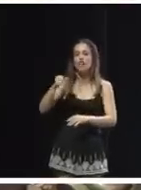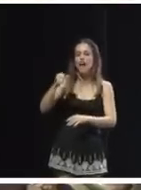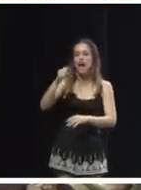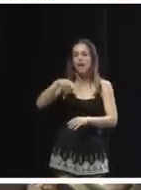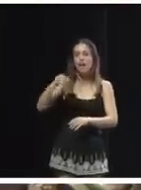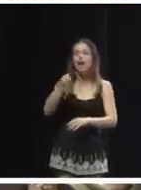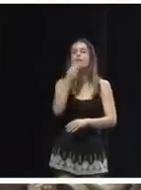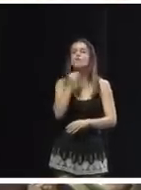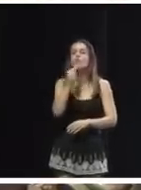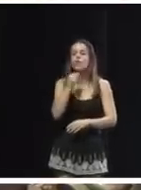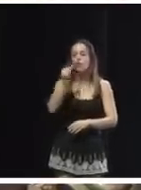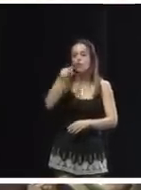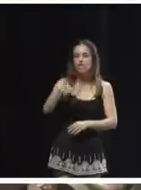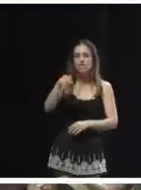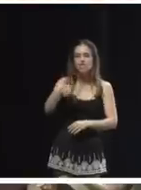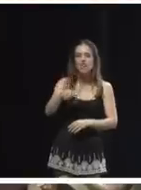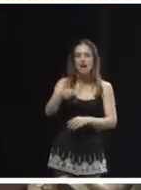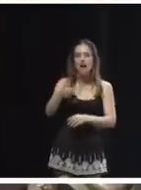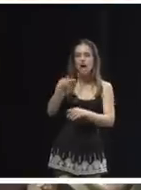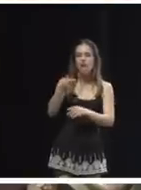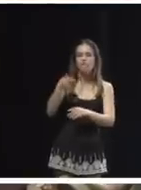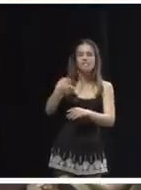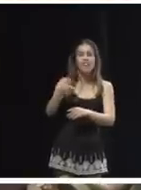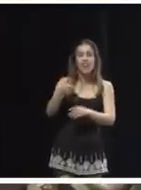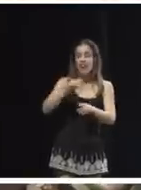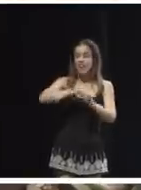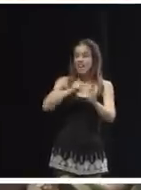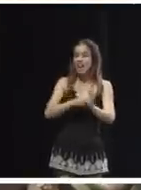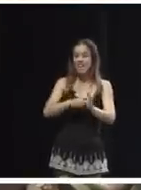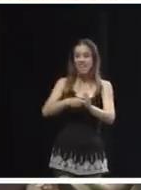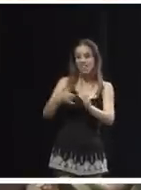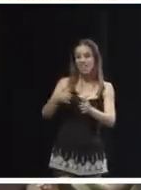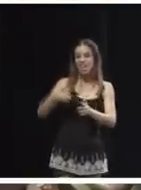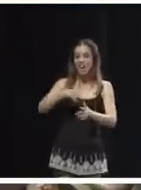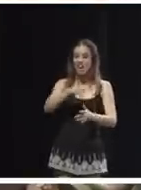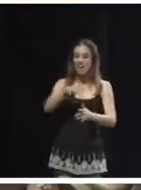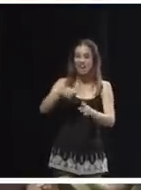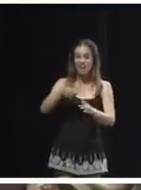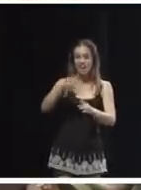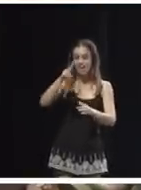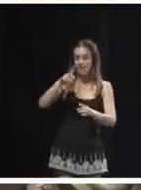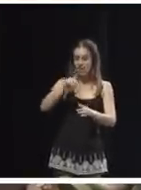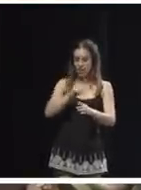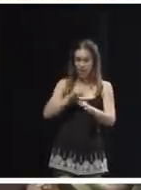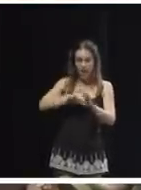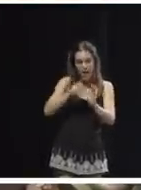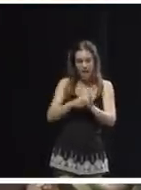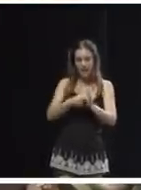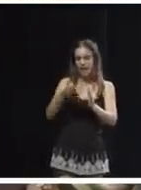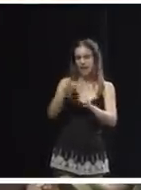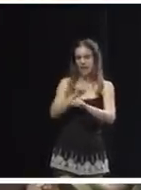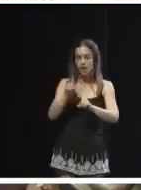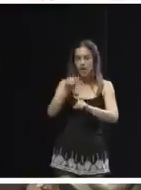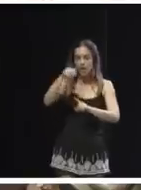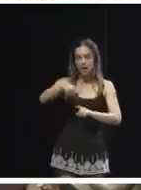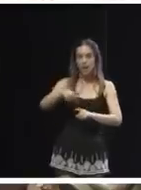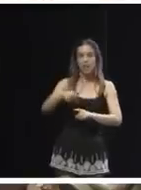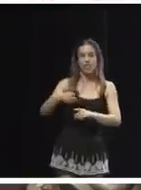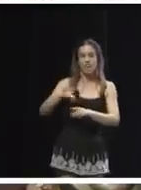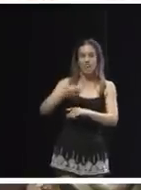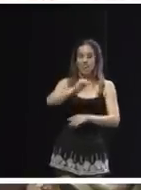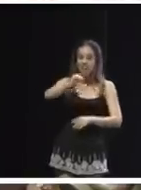Bonilla, retire ya la ley de regadíos. Defendamos Doñana. Defendamos Doñana porque es de todos y de